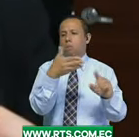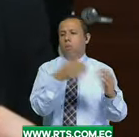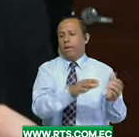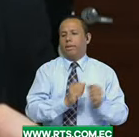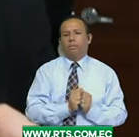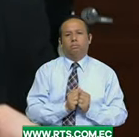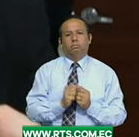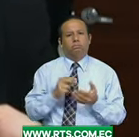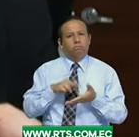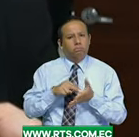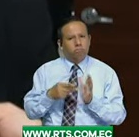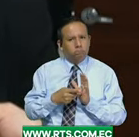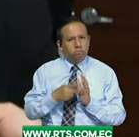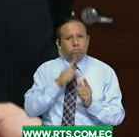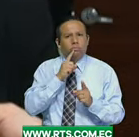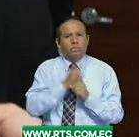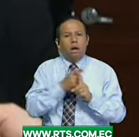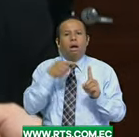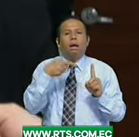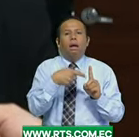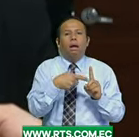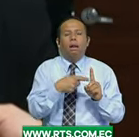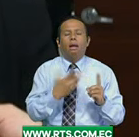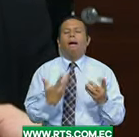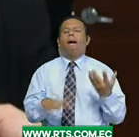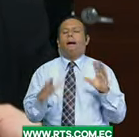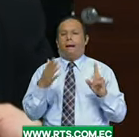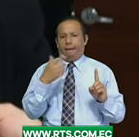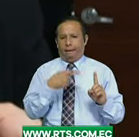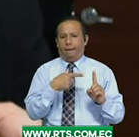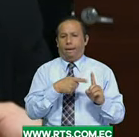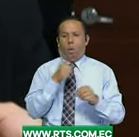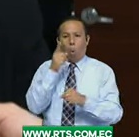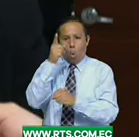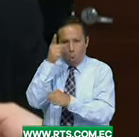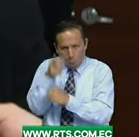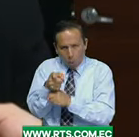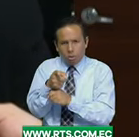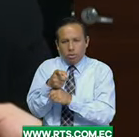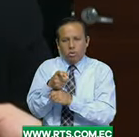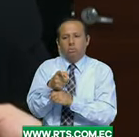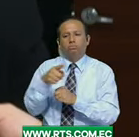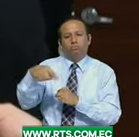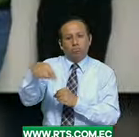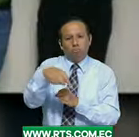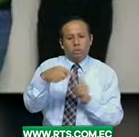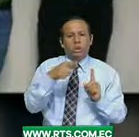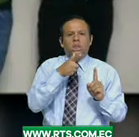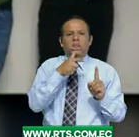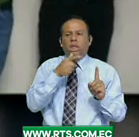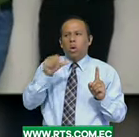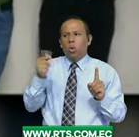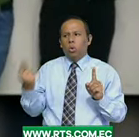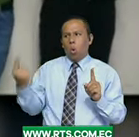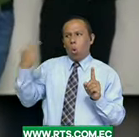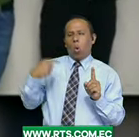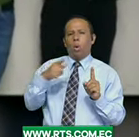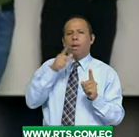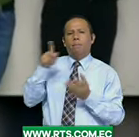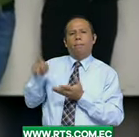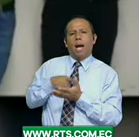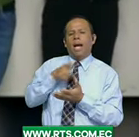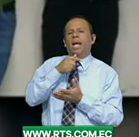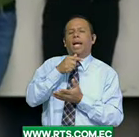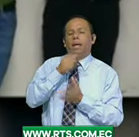Este señor es una clave fundamental en el proceso para llegar a los autores intelectuales, ¿no? Entre los procesados también